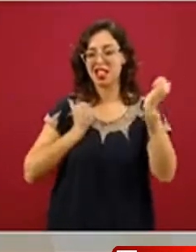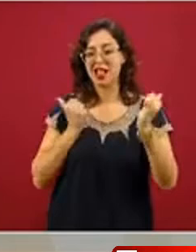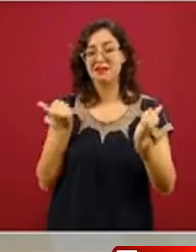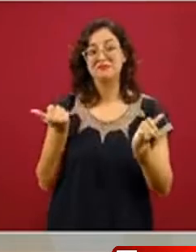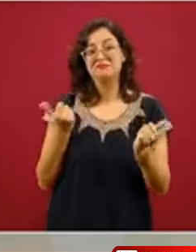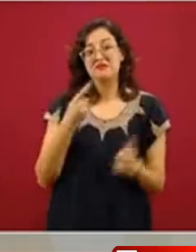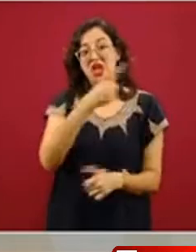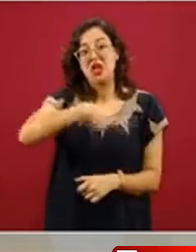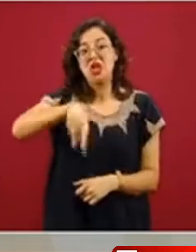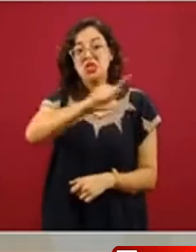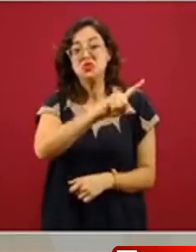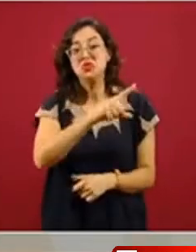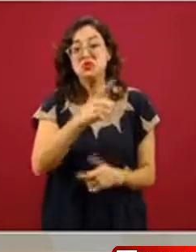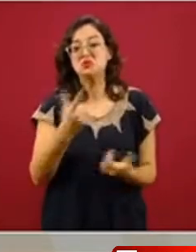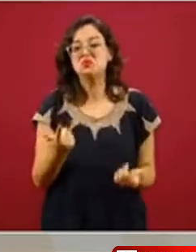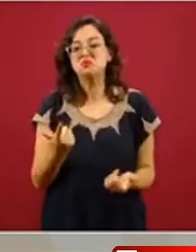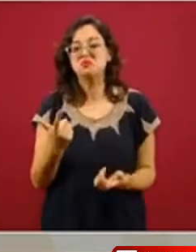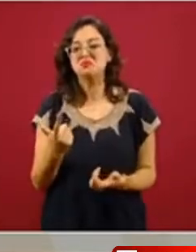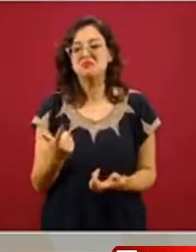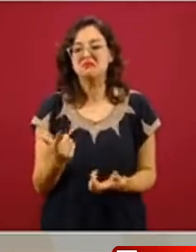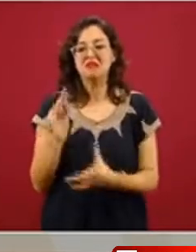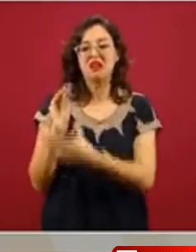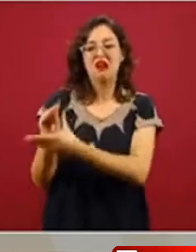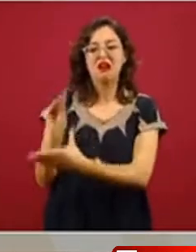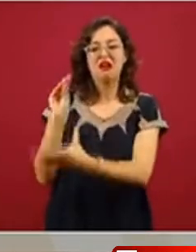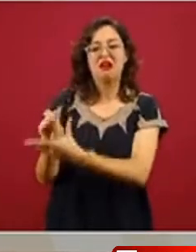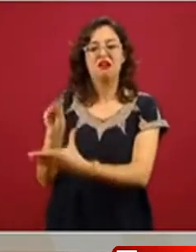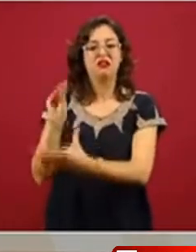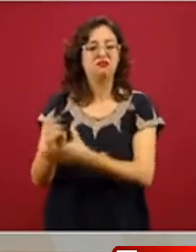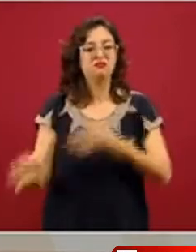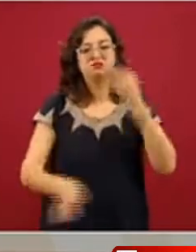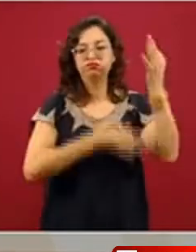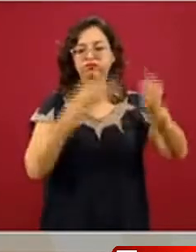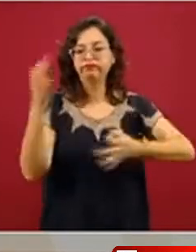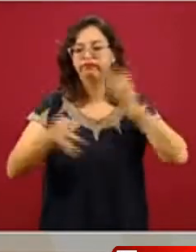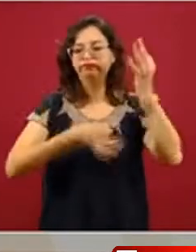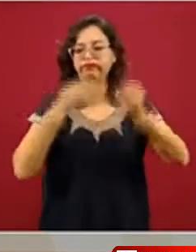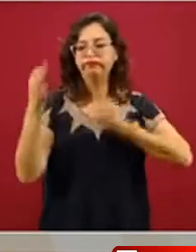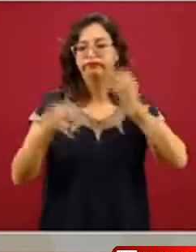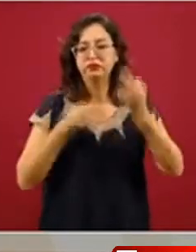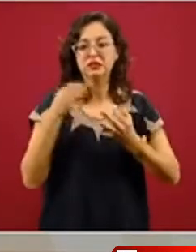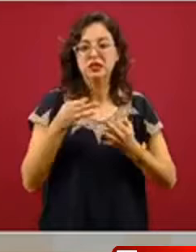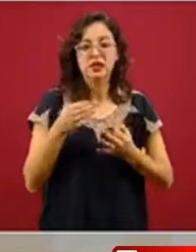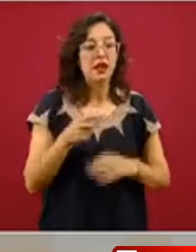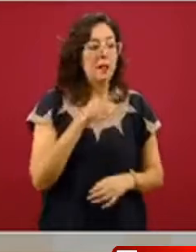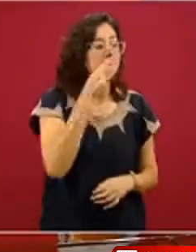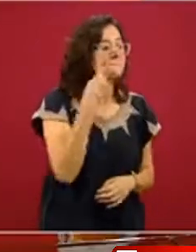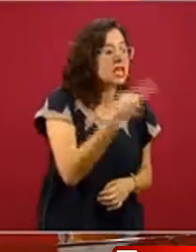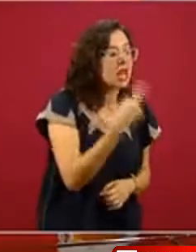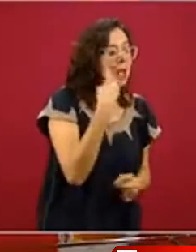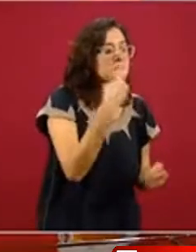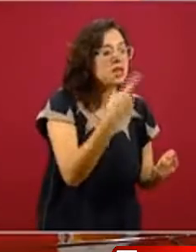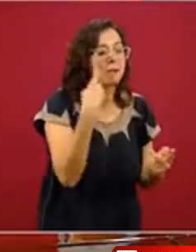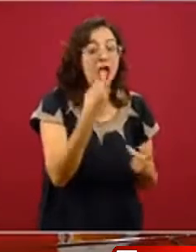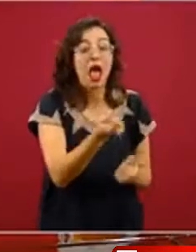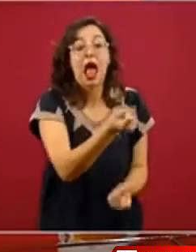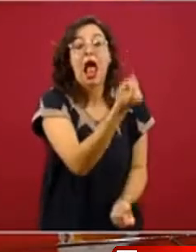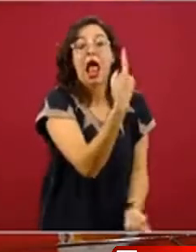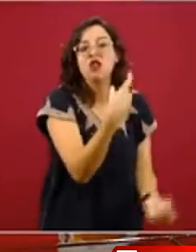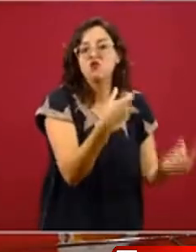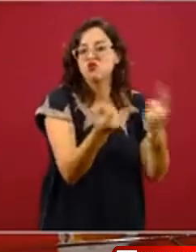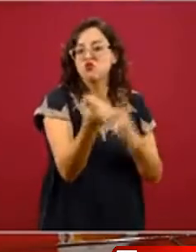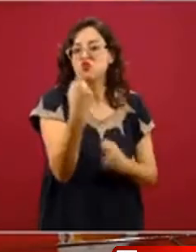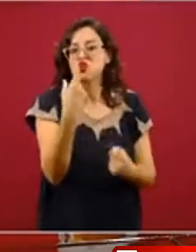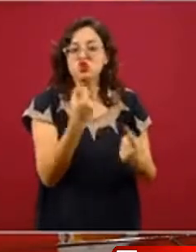¿cómo se le llama?, no enterarse, y entonces en cambio utilizar experiencias puntuales para